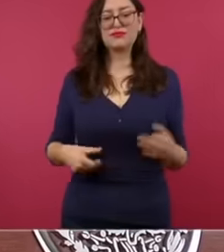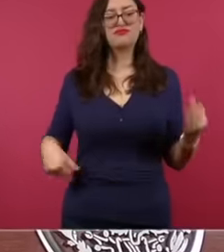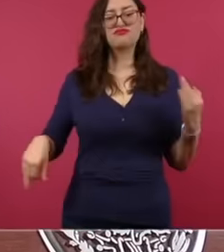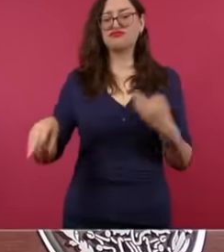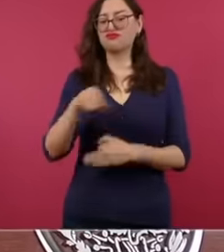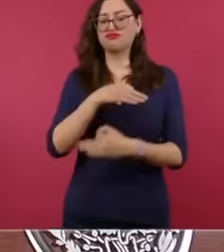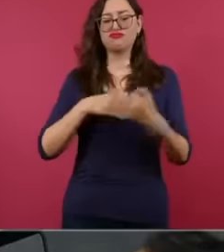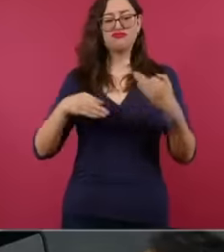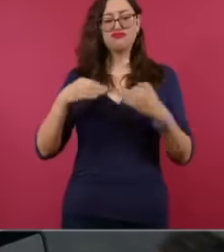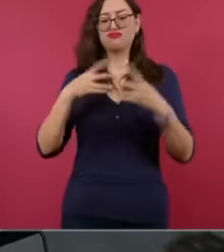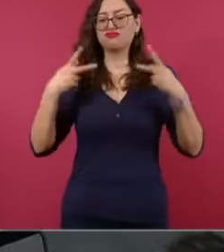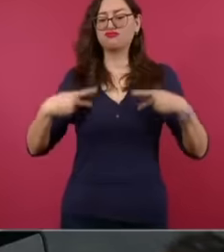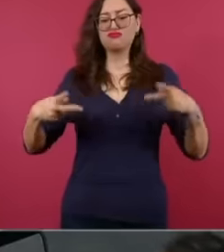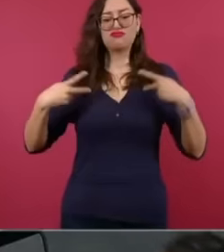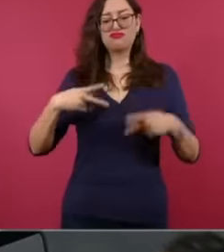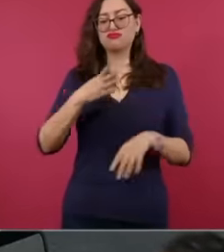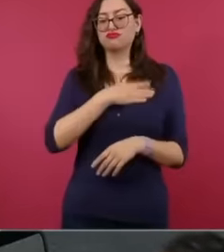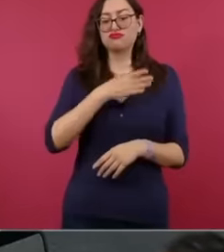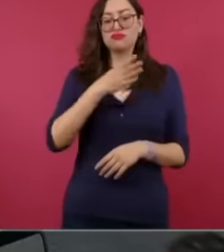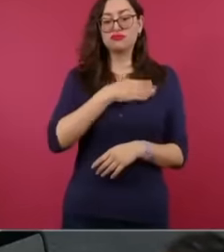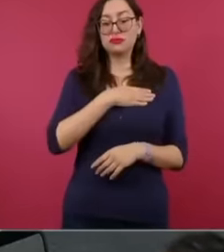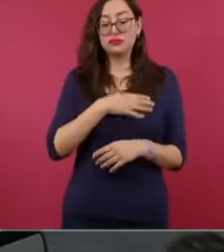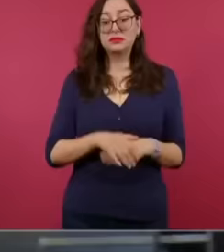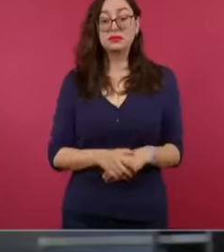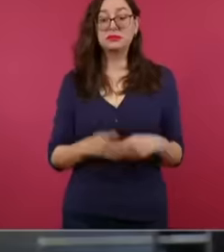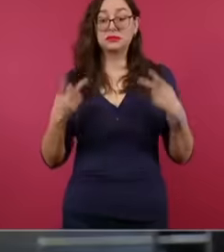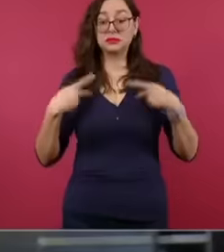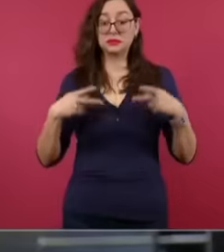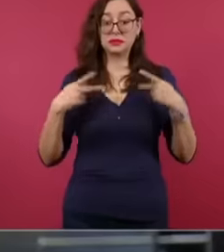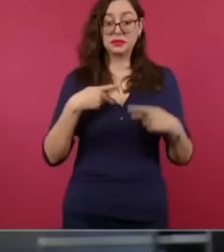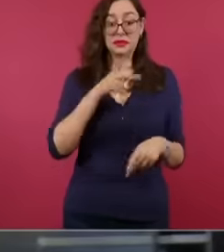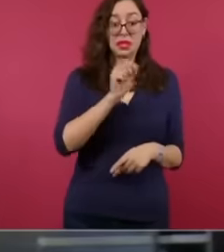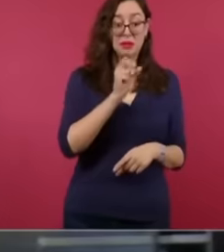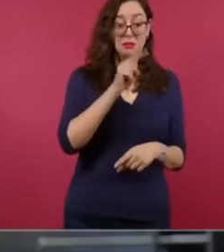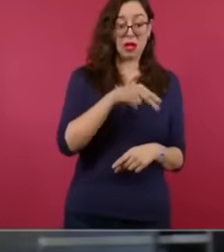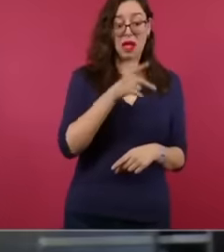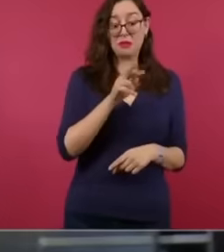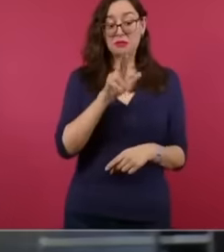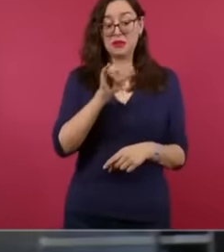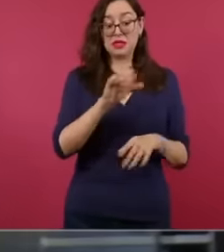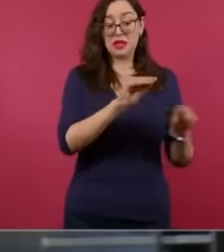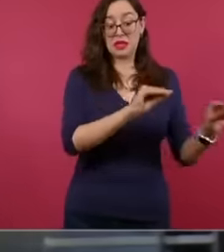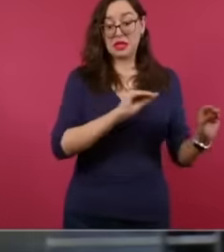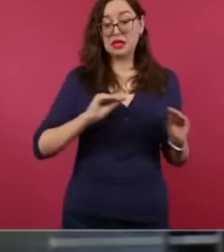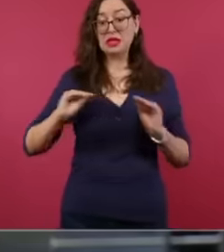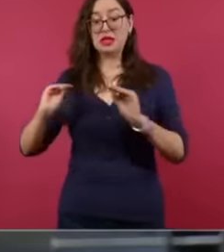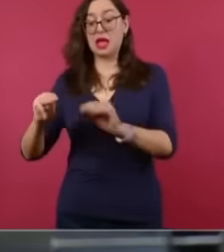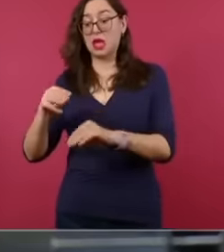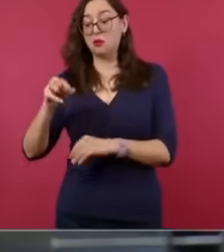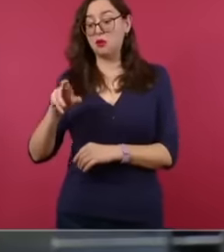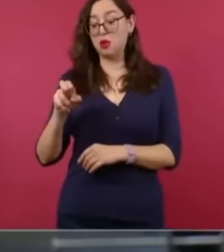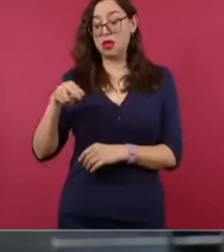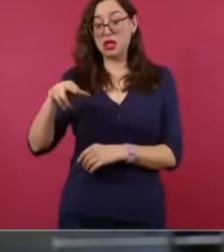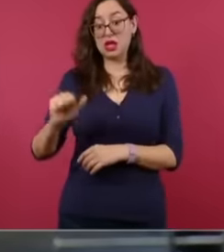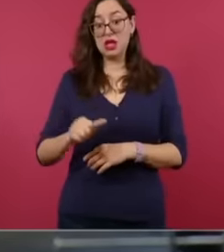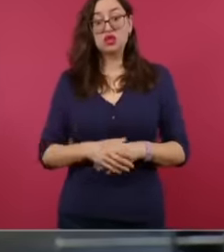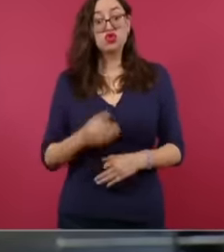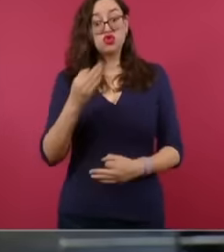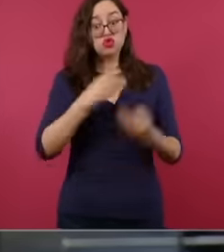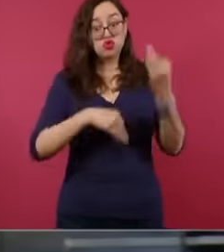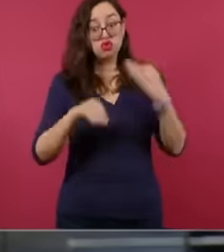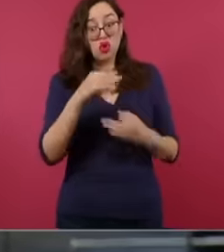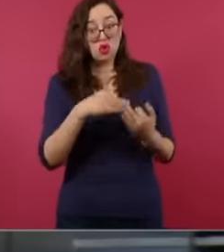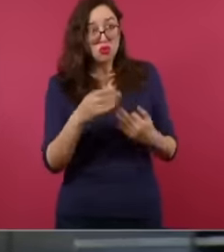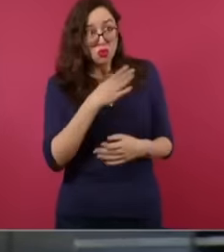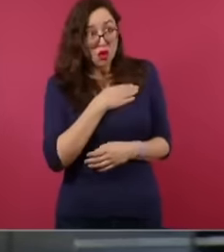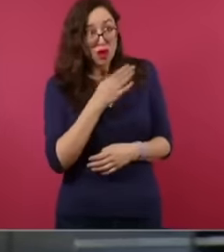gente. Panistas, priistas que estén por Morena van a llegar en Sonora, presidente. Todos son buenas personas. ¿También Manlio? También va a